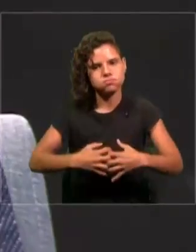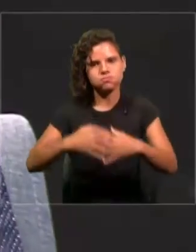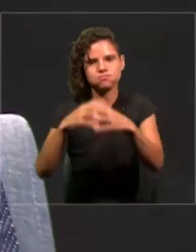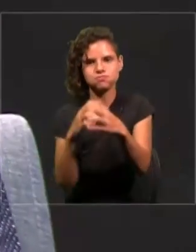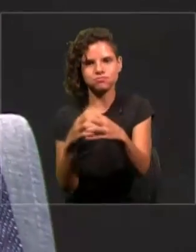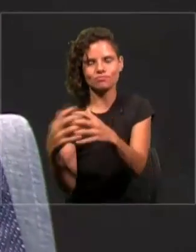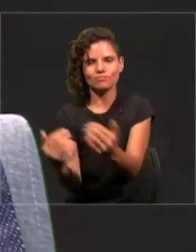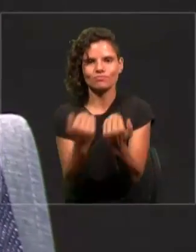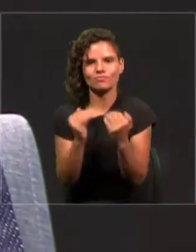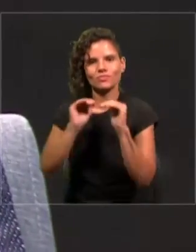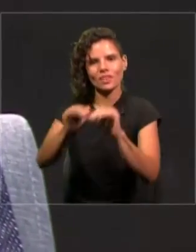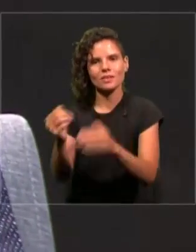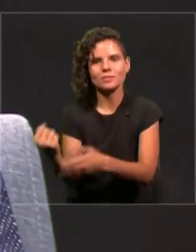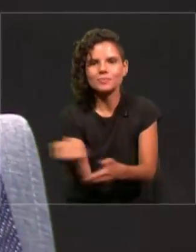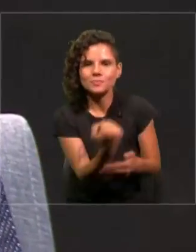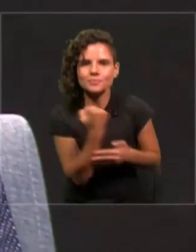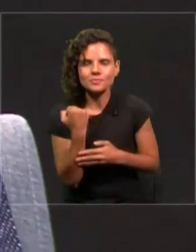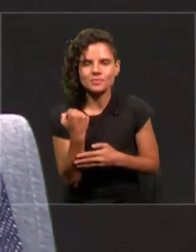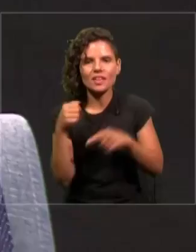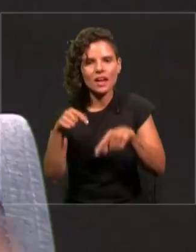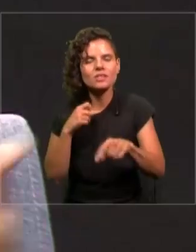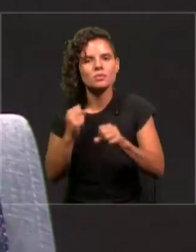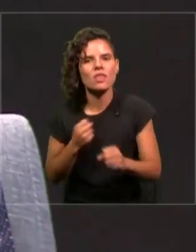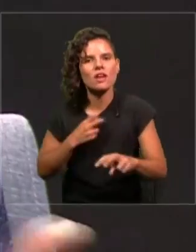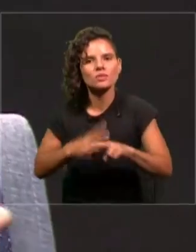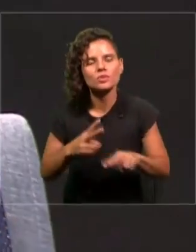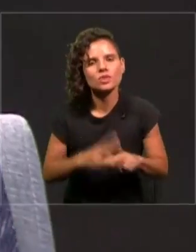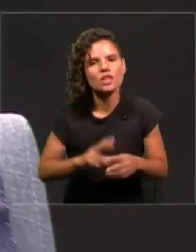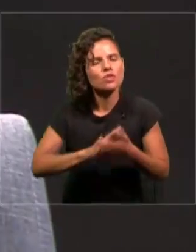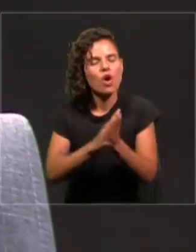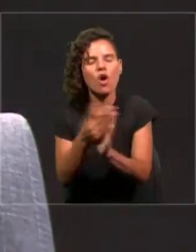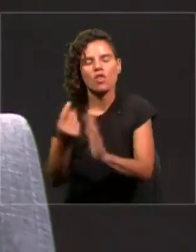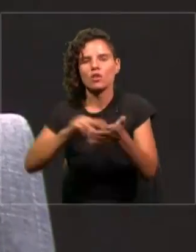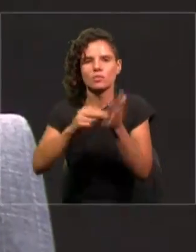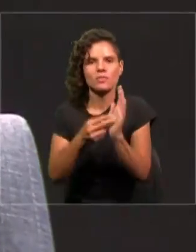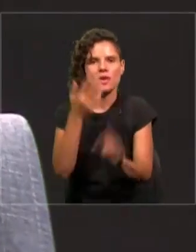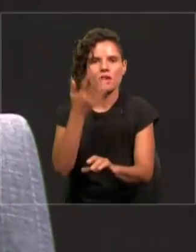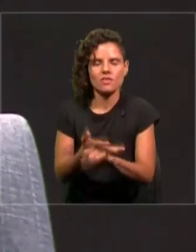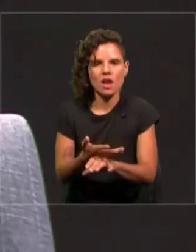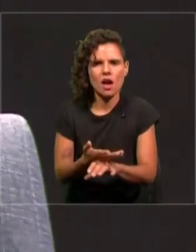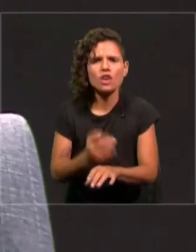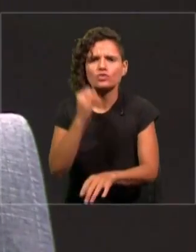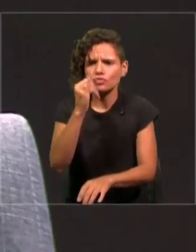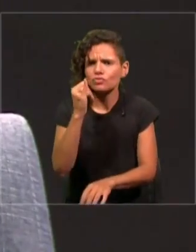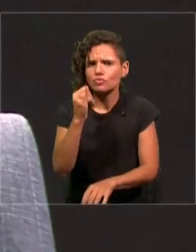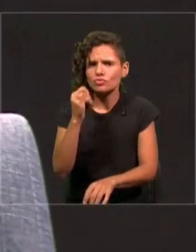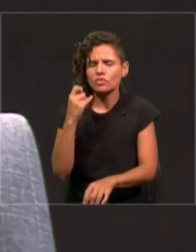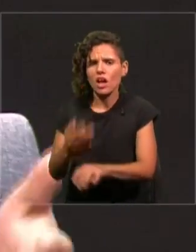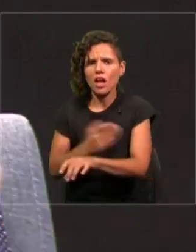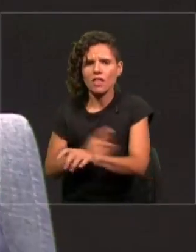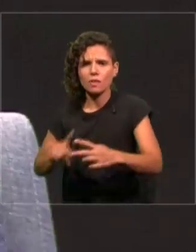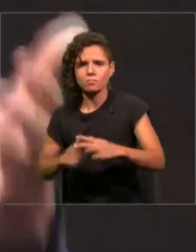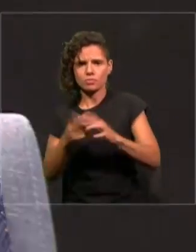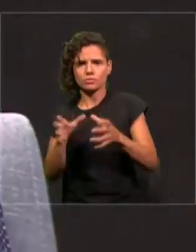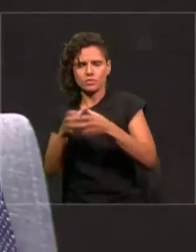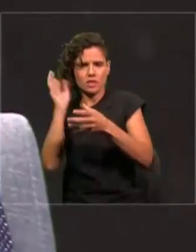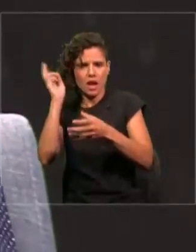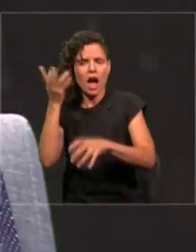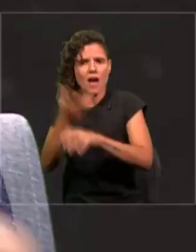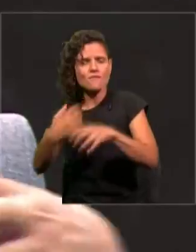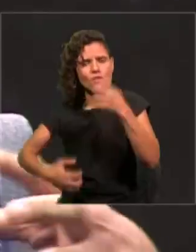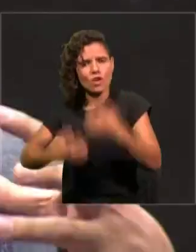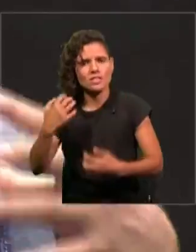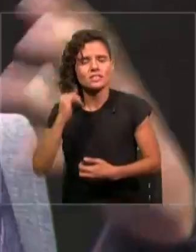punto pues, se podía ir resolviendo las rivalidades que había. Por supuesto que había violencia en las naciones originarias, en todas, por supuesto que la